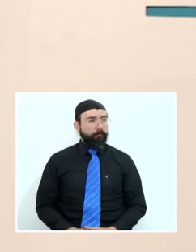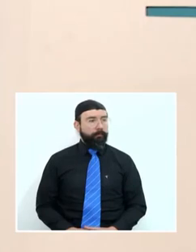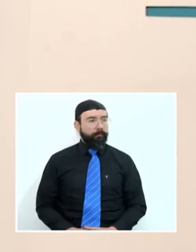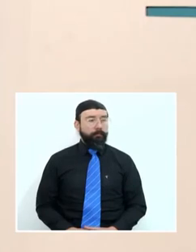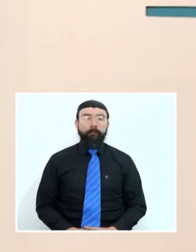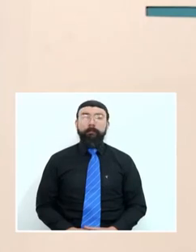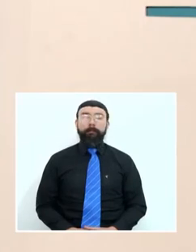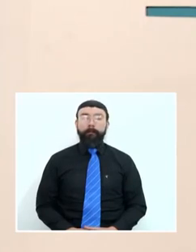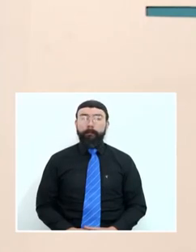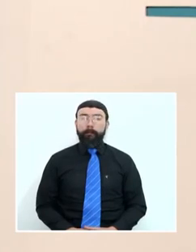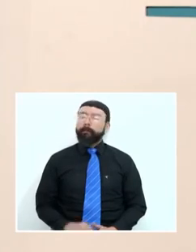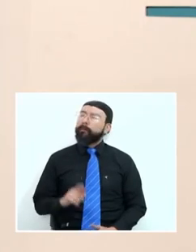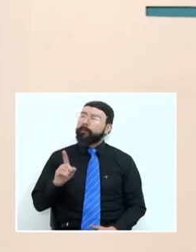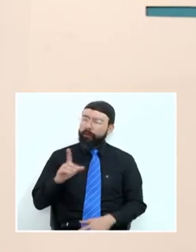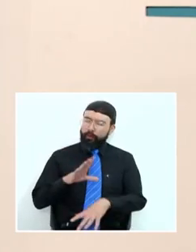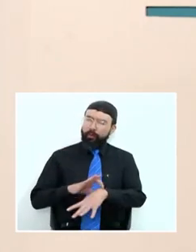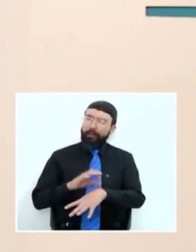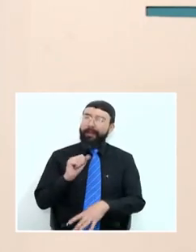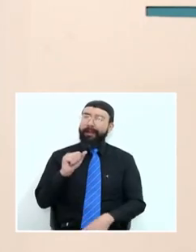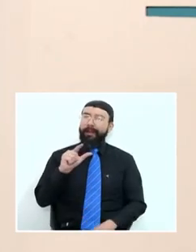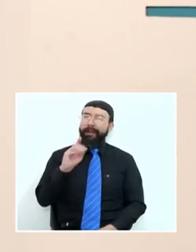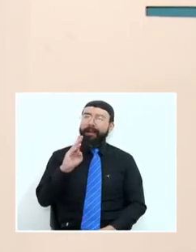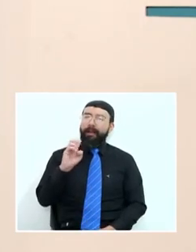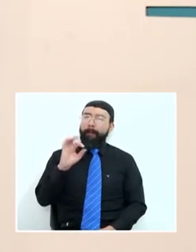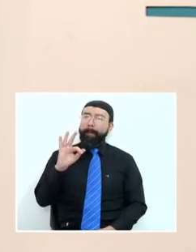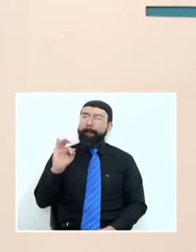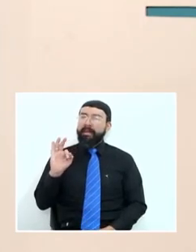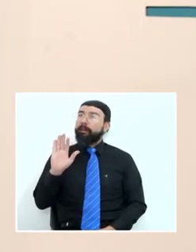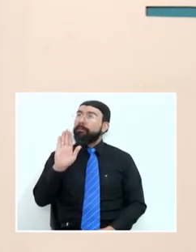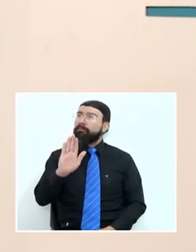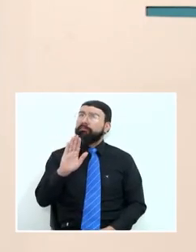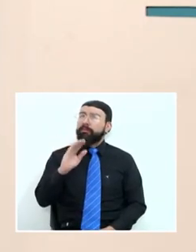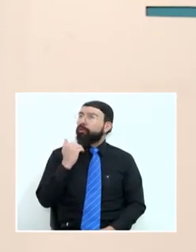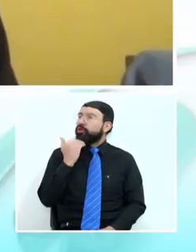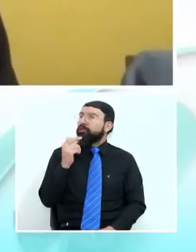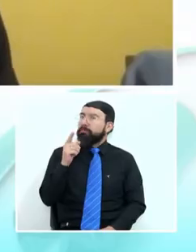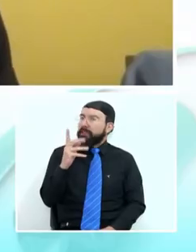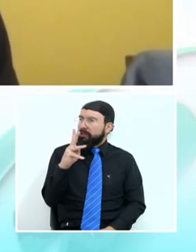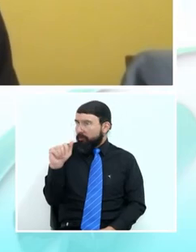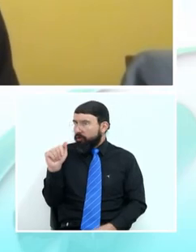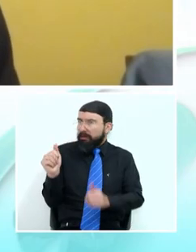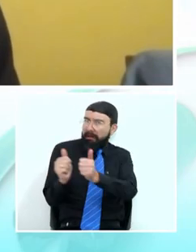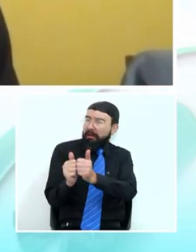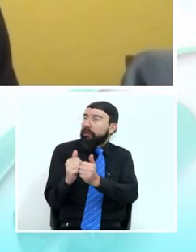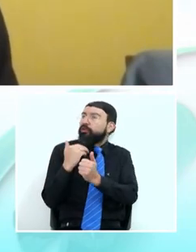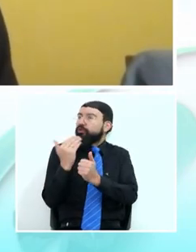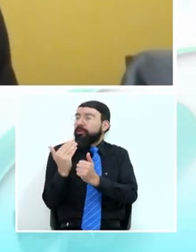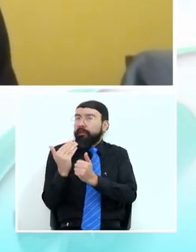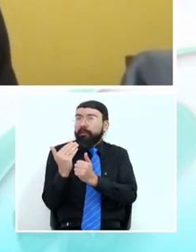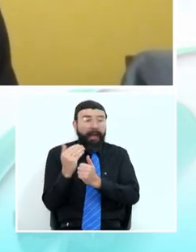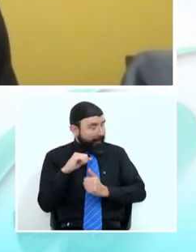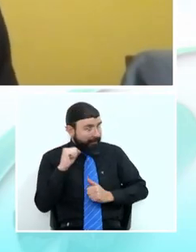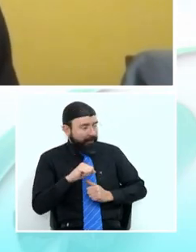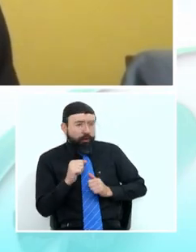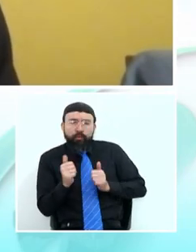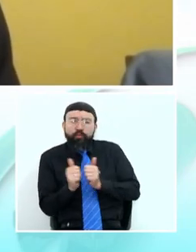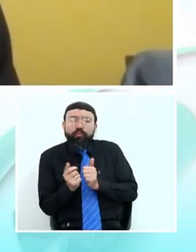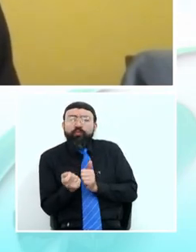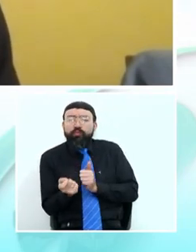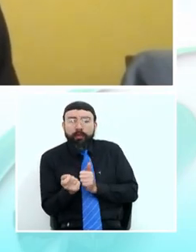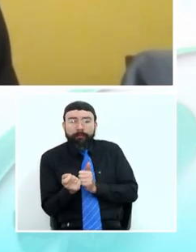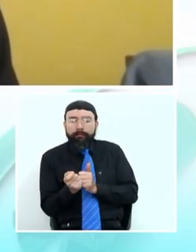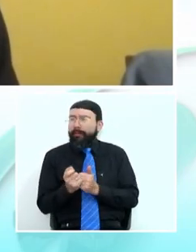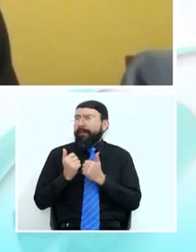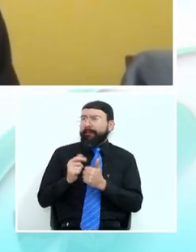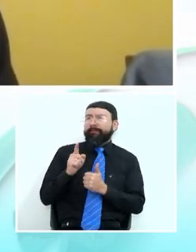Bueno, doctor Albert Ronald Morales y Janet, no sé si estará con usted también al lado. Hablemos un poco de esas frutas. Sí, está aquí conmigo, Jorge Enrique. Qué bueno,